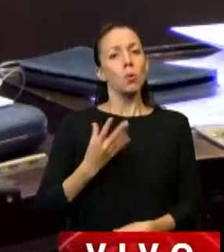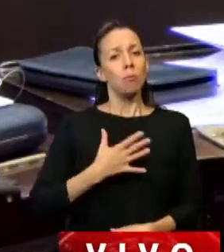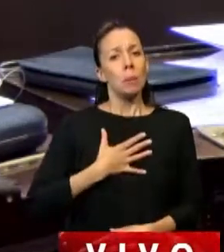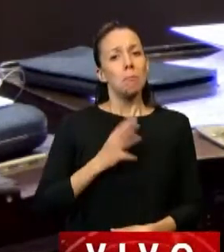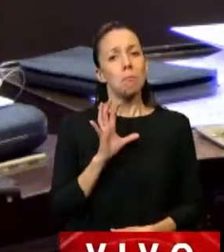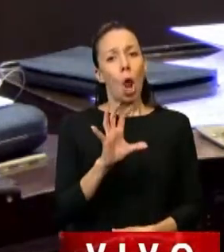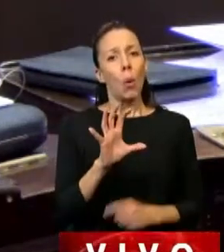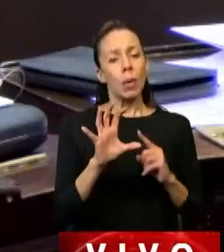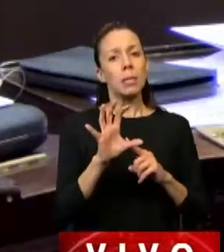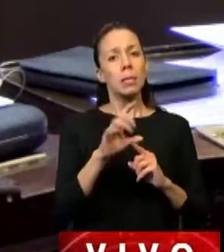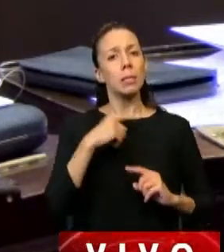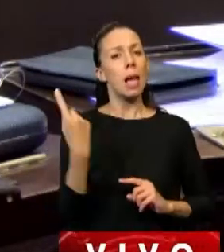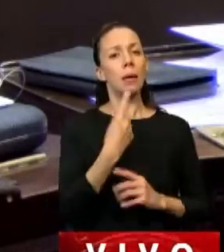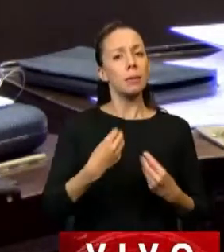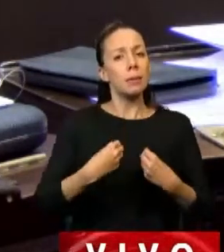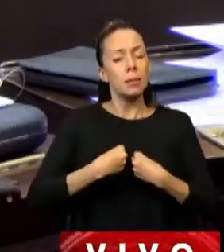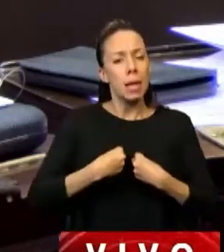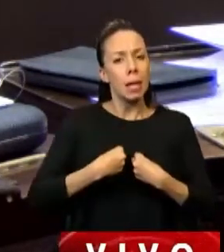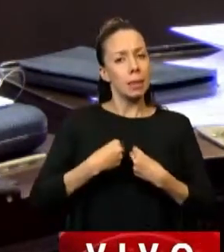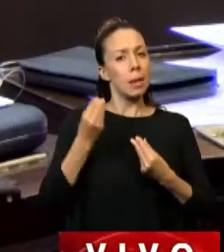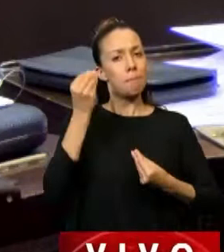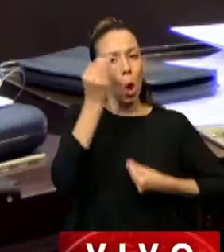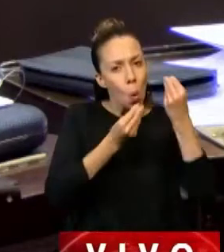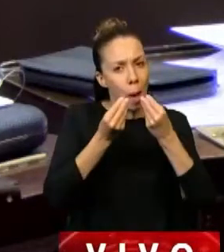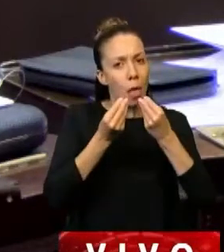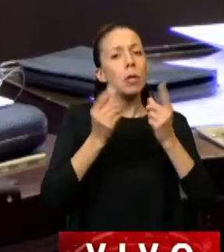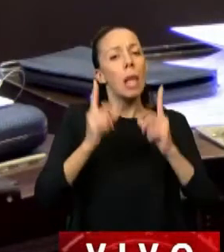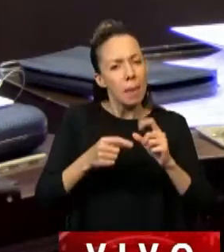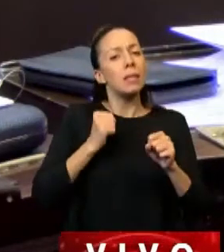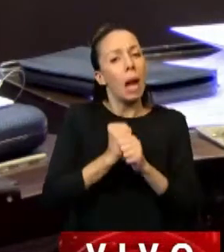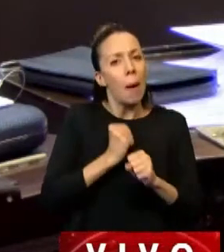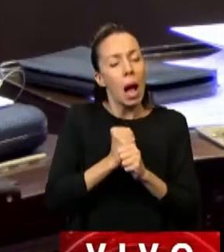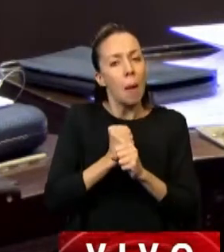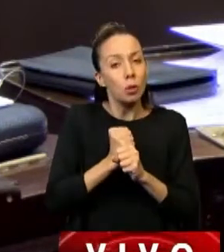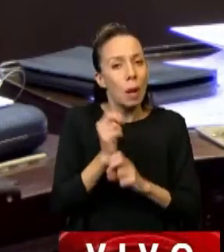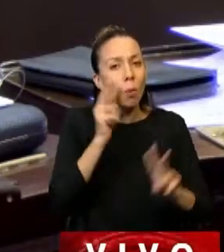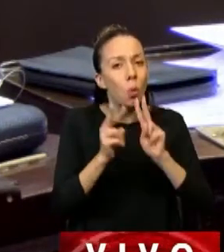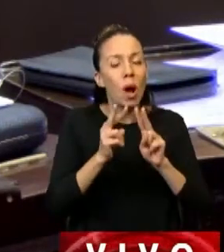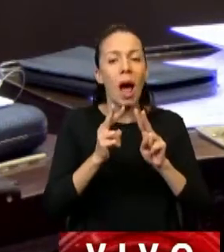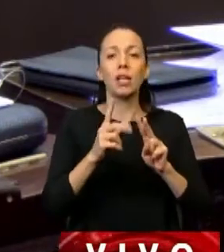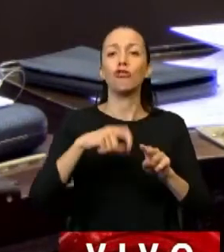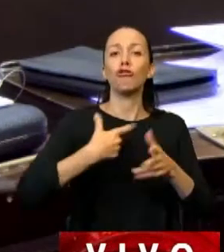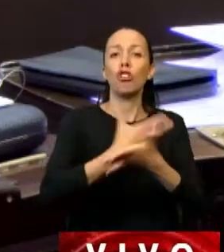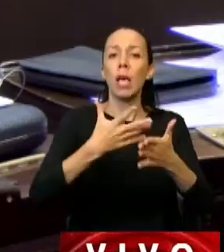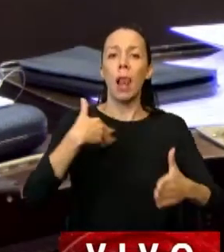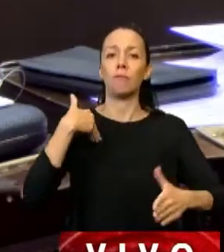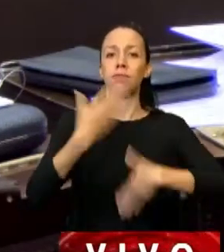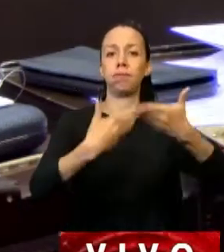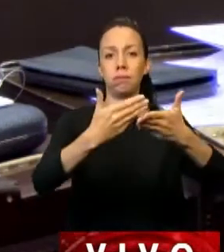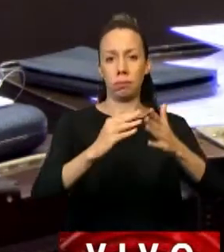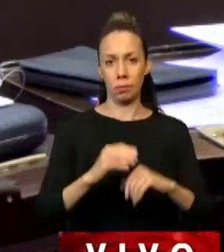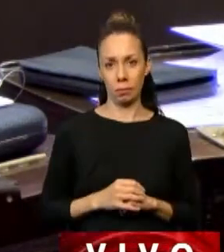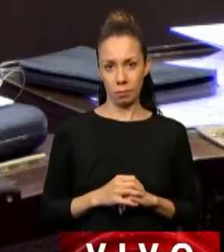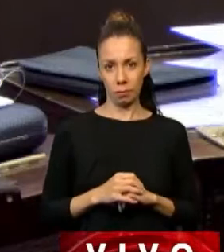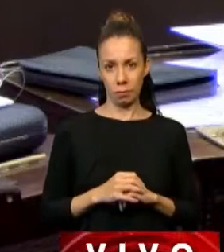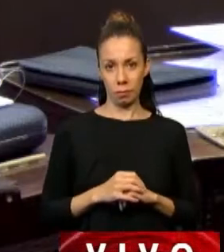donde nos preocupa y nos ocupa el desarrollo y el desarrollo social. Y en esto podemos decir